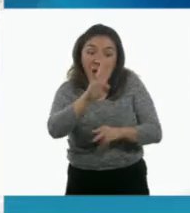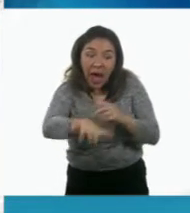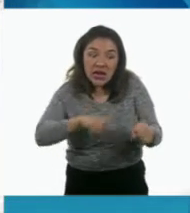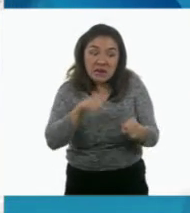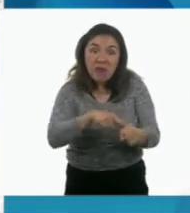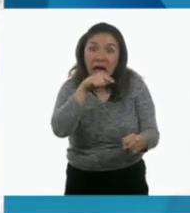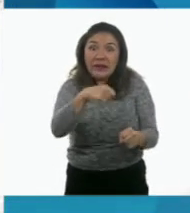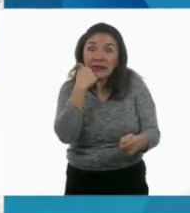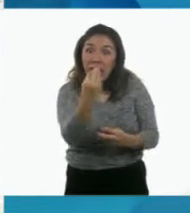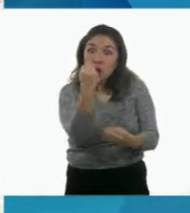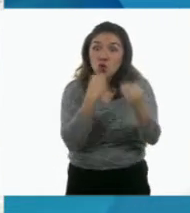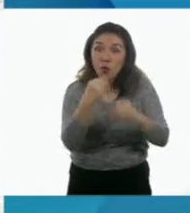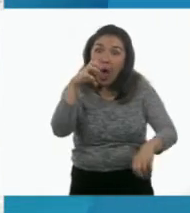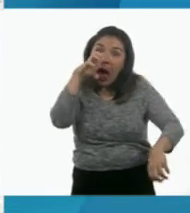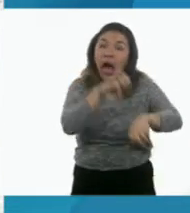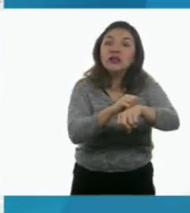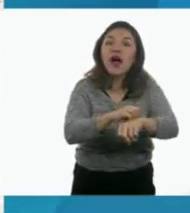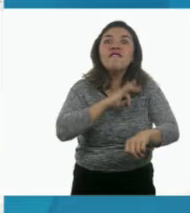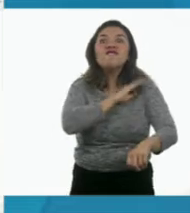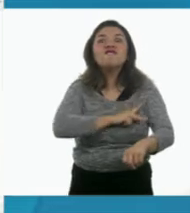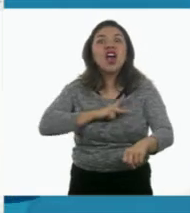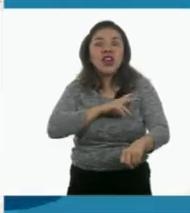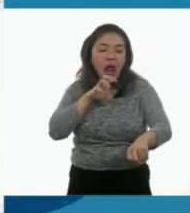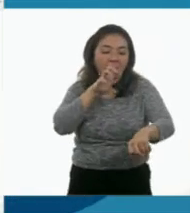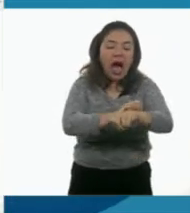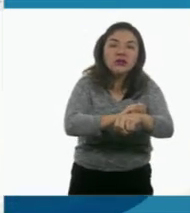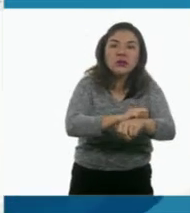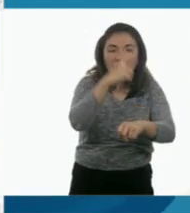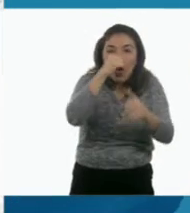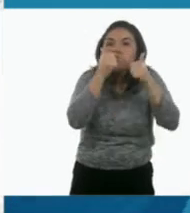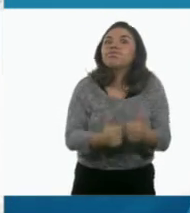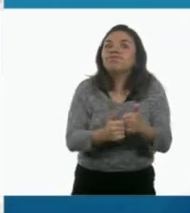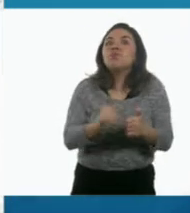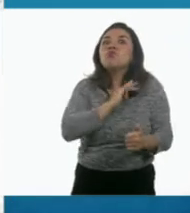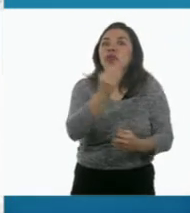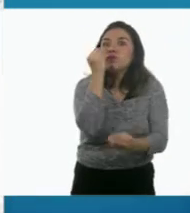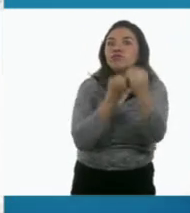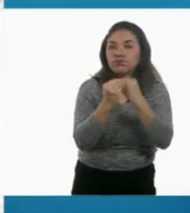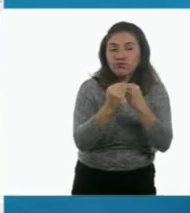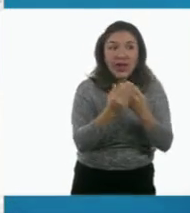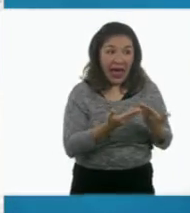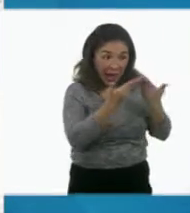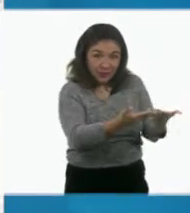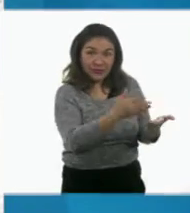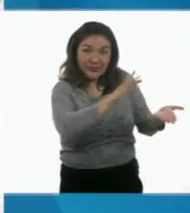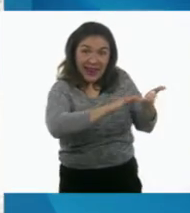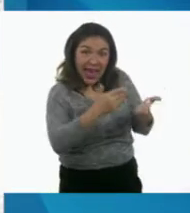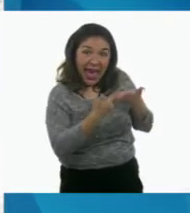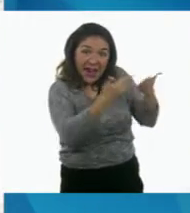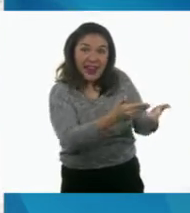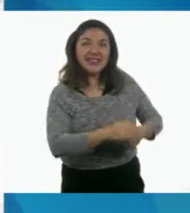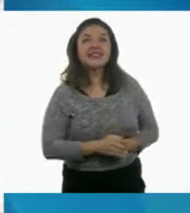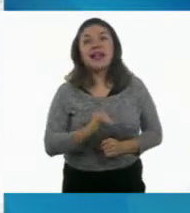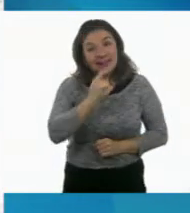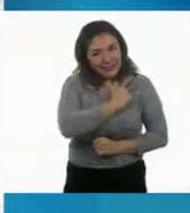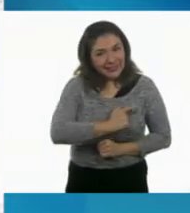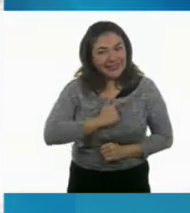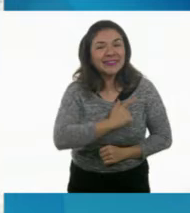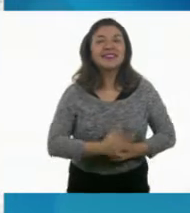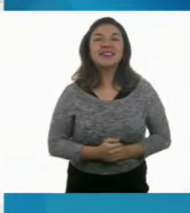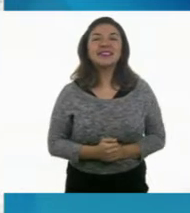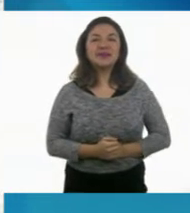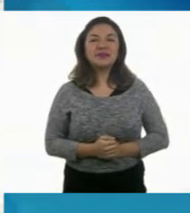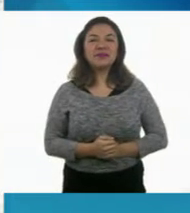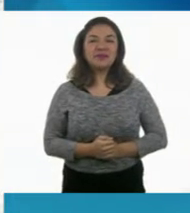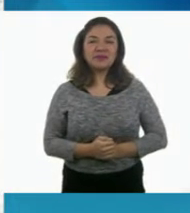un veneno paralizante y las devoran. Aníbal, ¿quieres seguir la lectura? Claro, me encantaría.